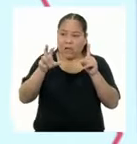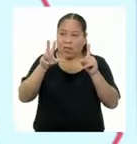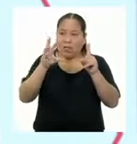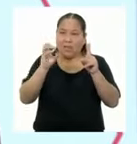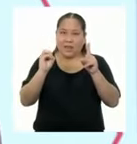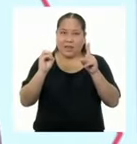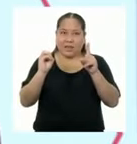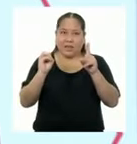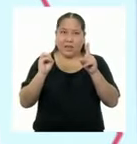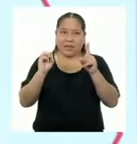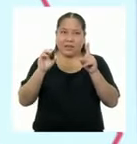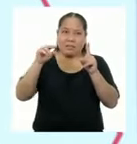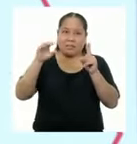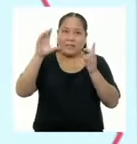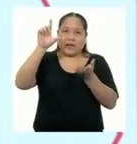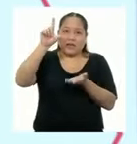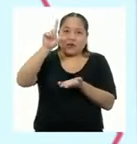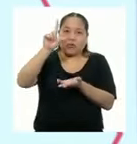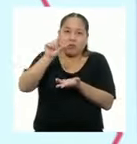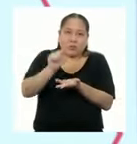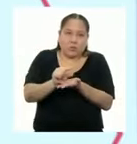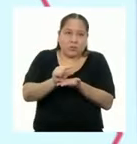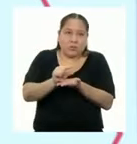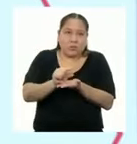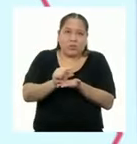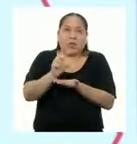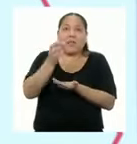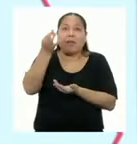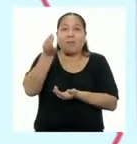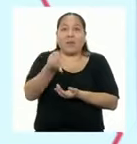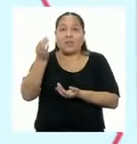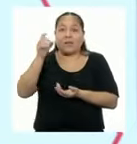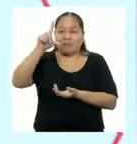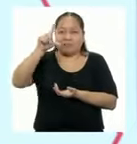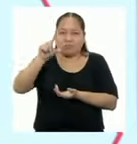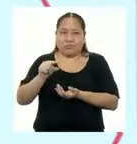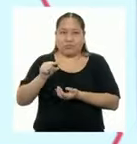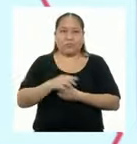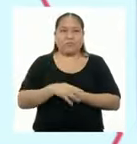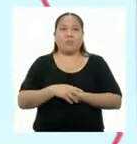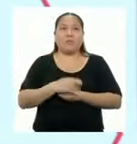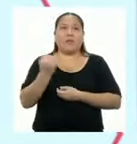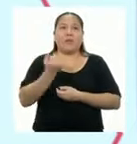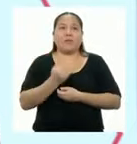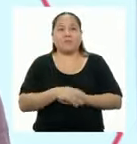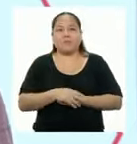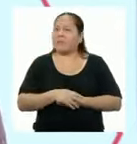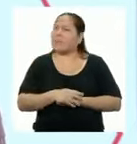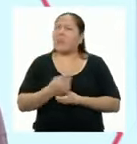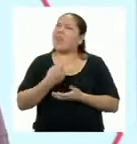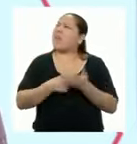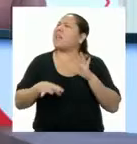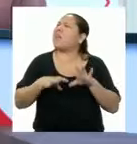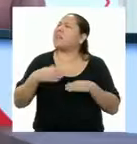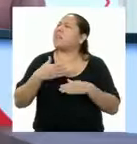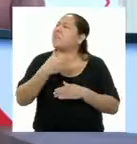altura. Estamos reduciendo el objeto real en el dibujo. ¿Y de ahí qué tengo que